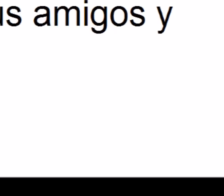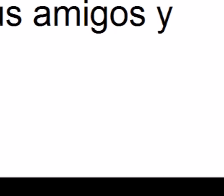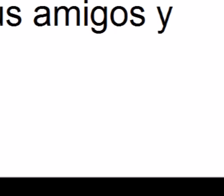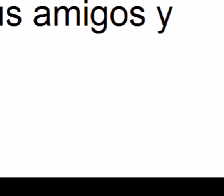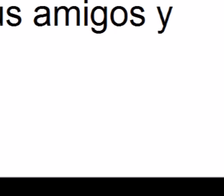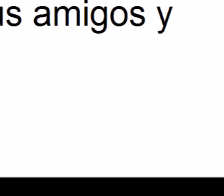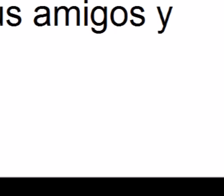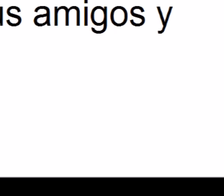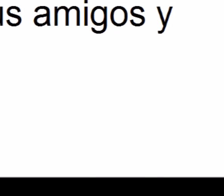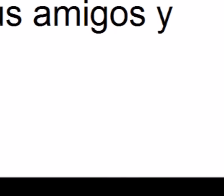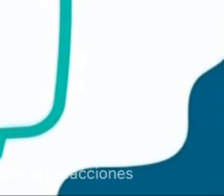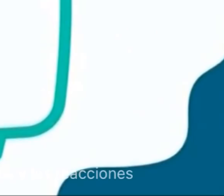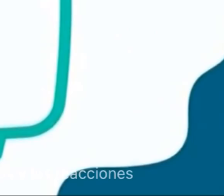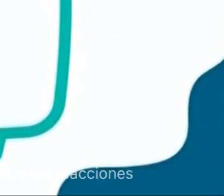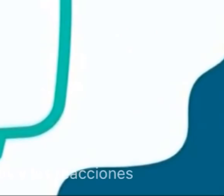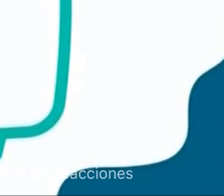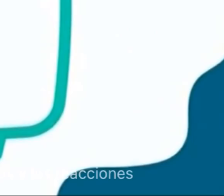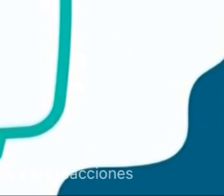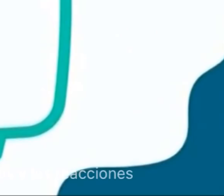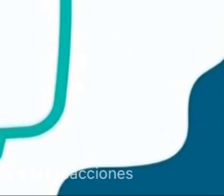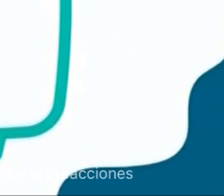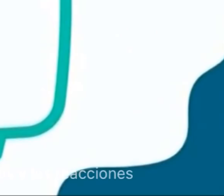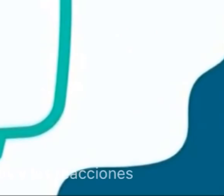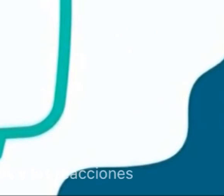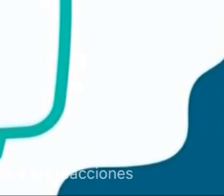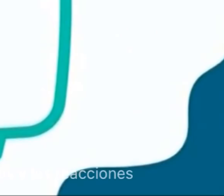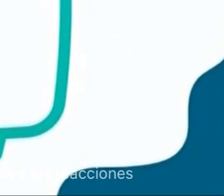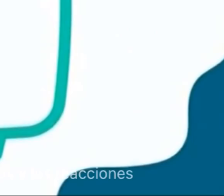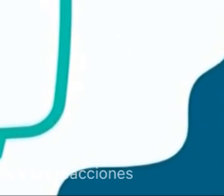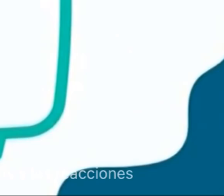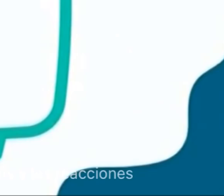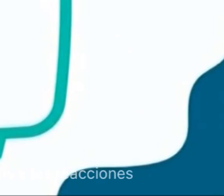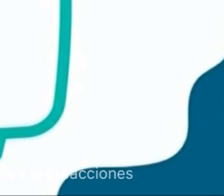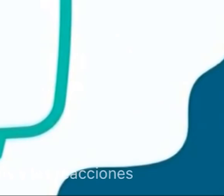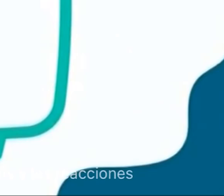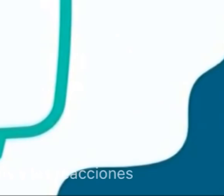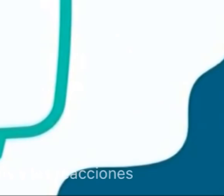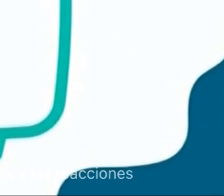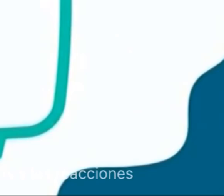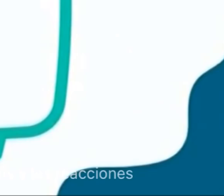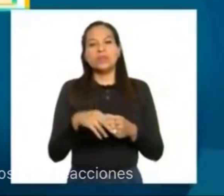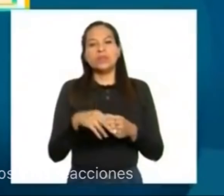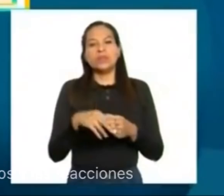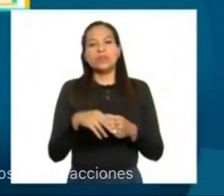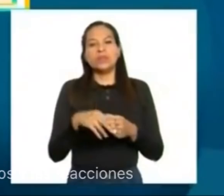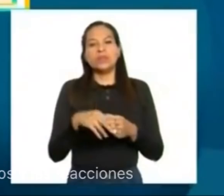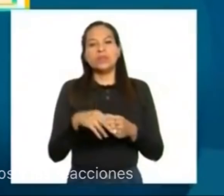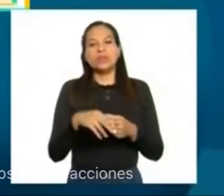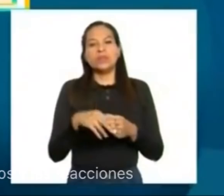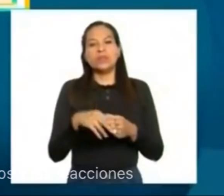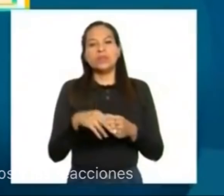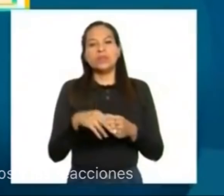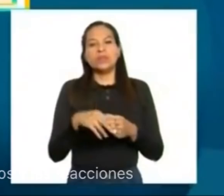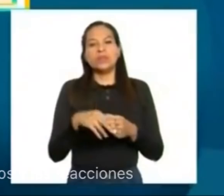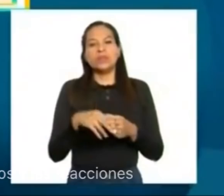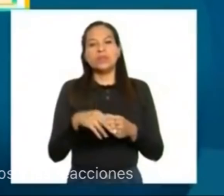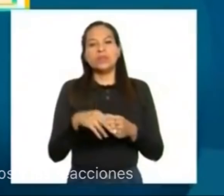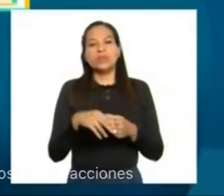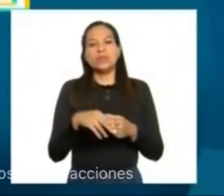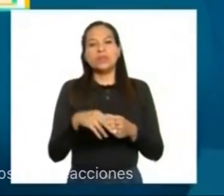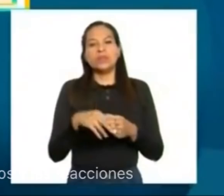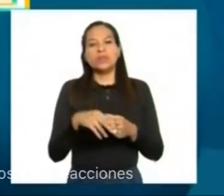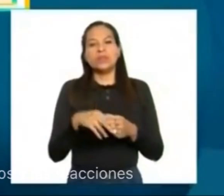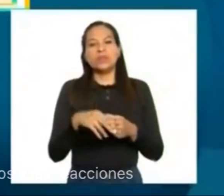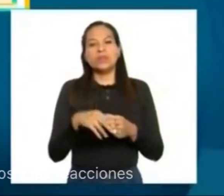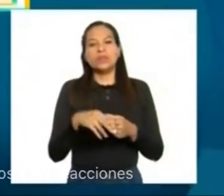Coméntalo con tus amigos y familia en casa. Seguimos con matemáticas. El tema es ¿qué número sigue? Identificarás la regularidad en sesiones